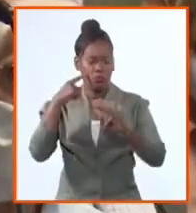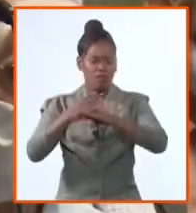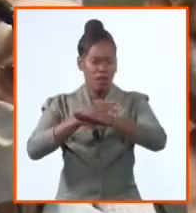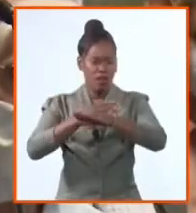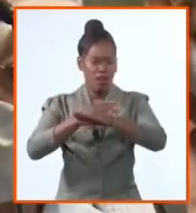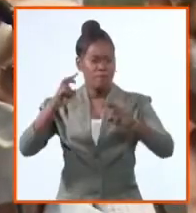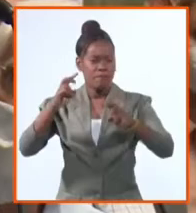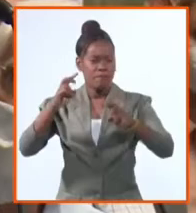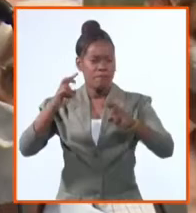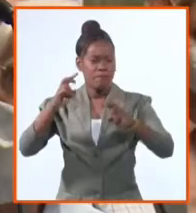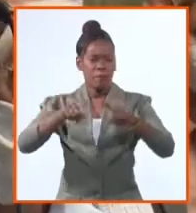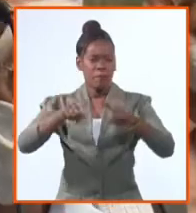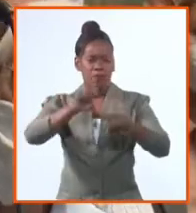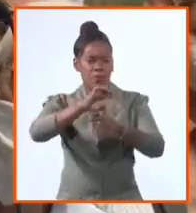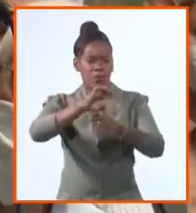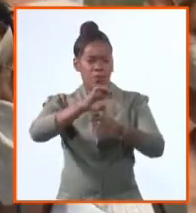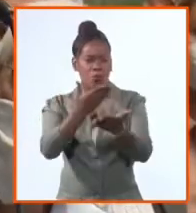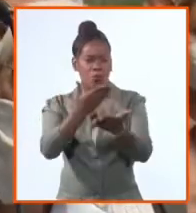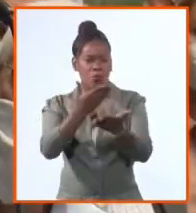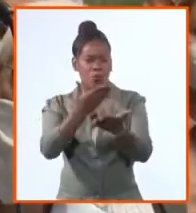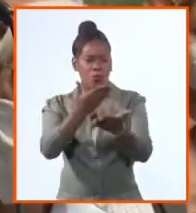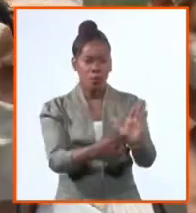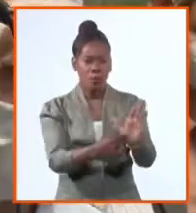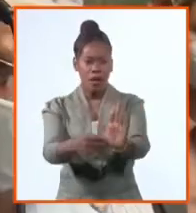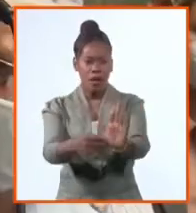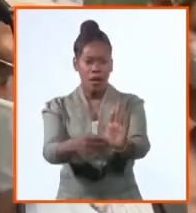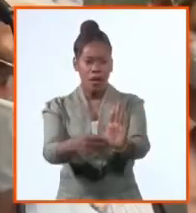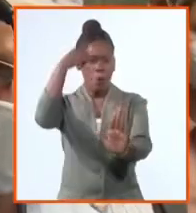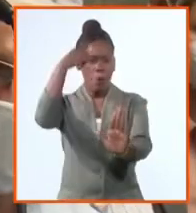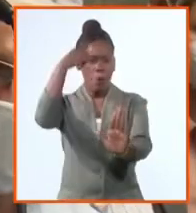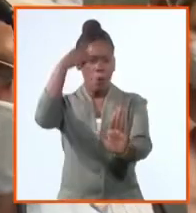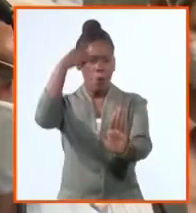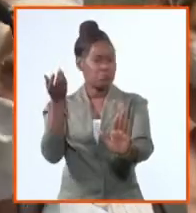Yo estoy convencido que esa propuesta no se conoce.